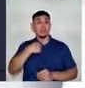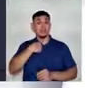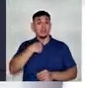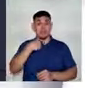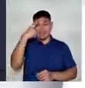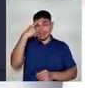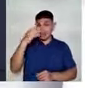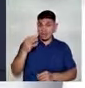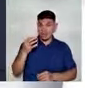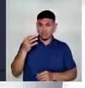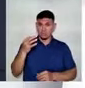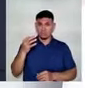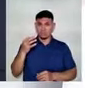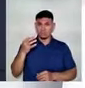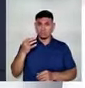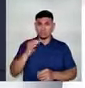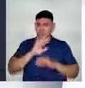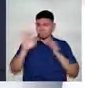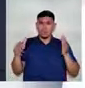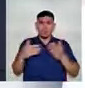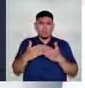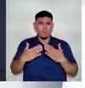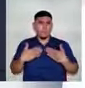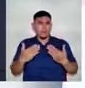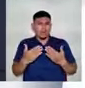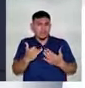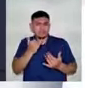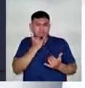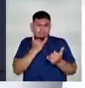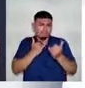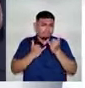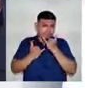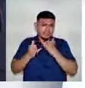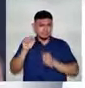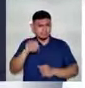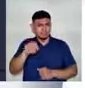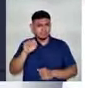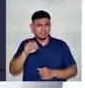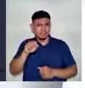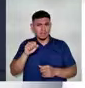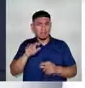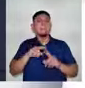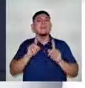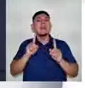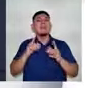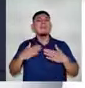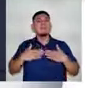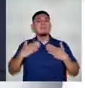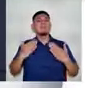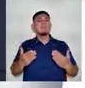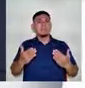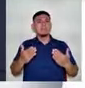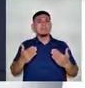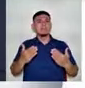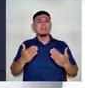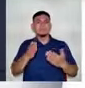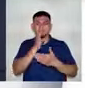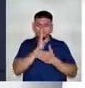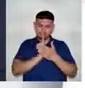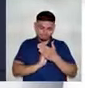todos podemos equivocarnos y estamos en la humilde capacidad de reflexionar y de